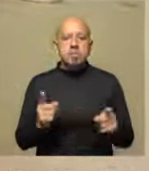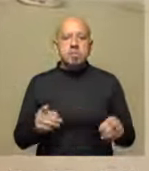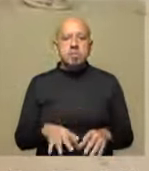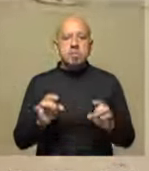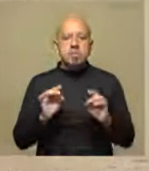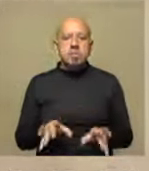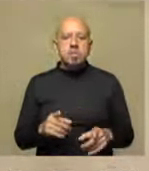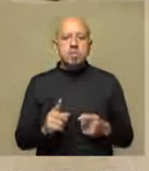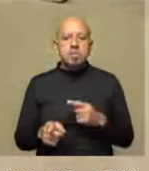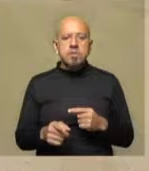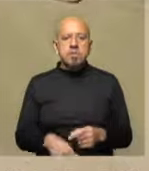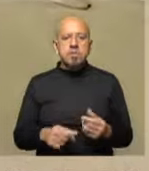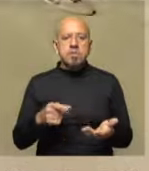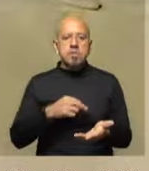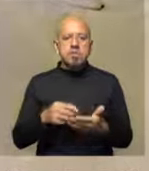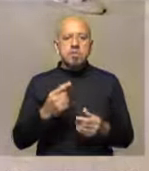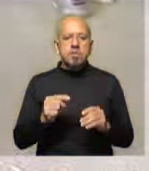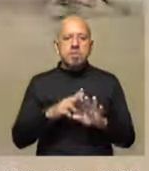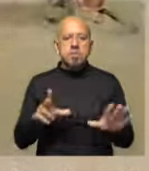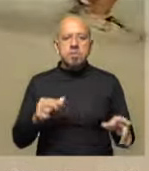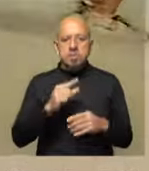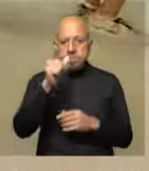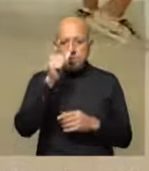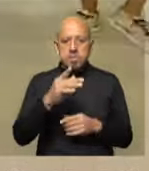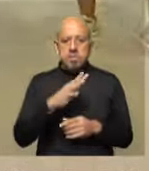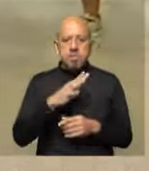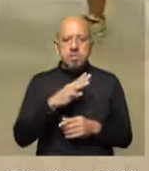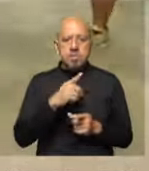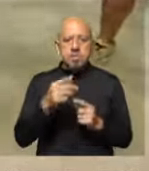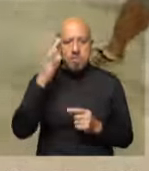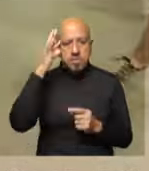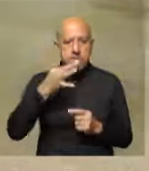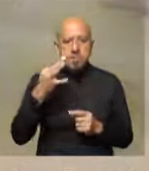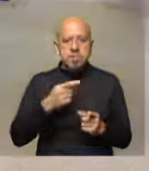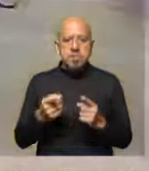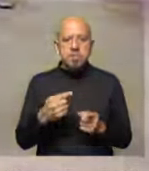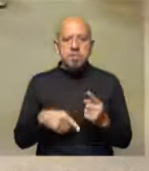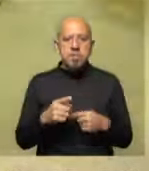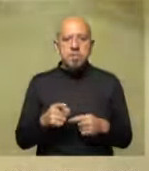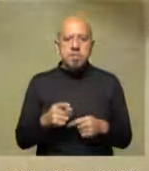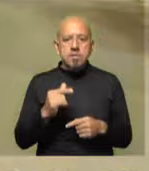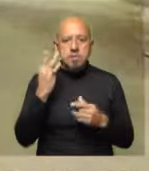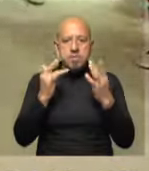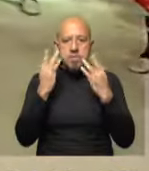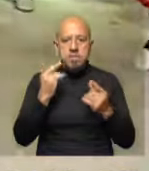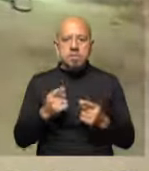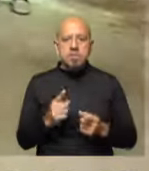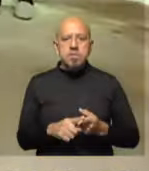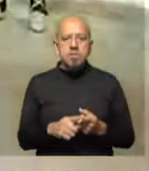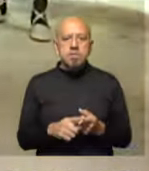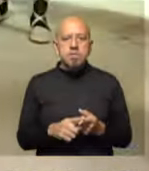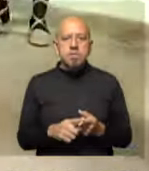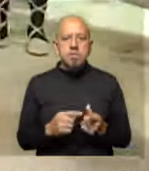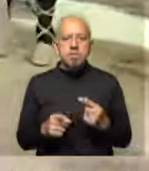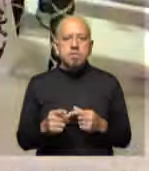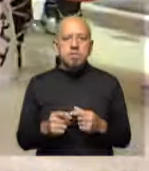trámite de caminar por 18 de julio sino que exista una real interacción entre los artistas y el público